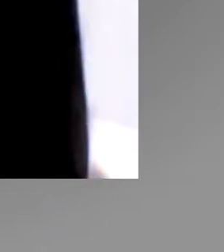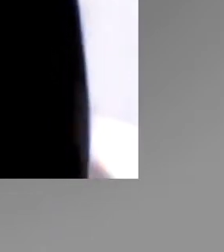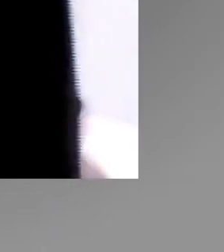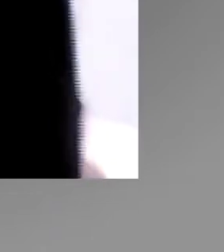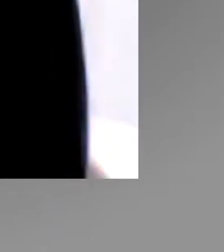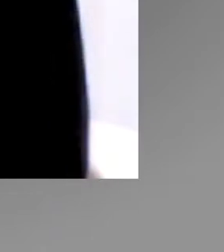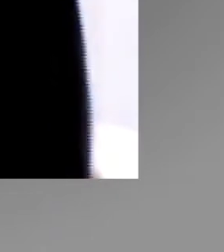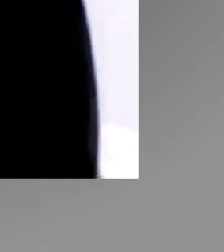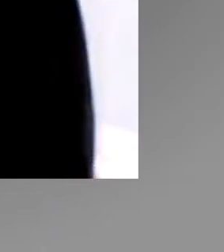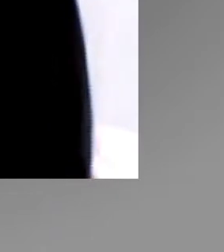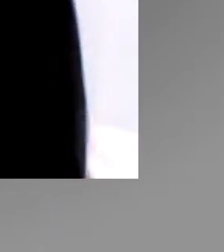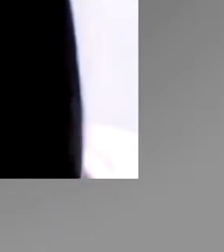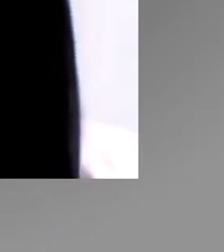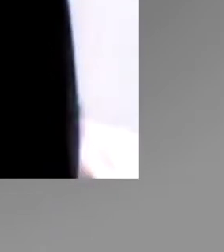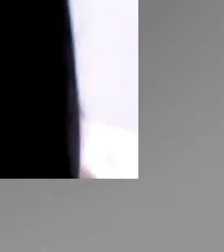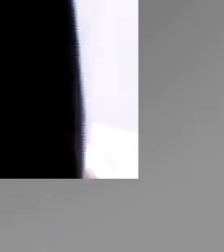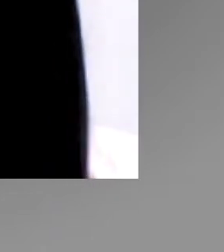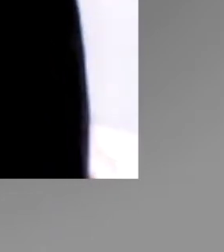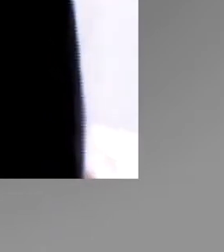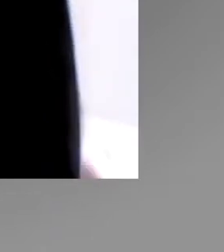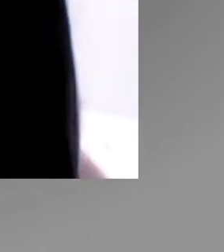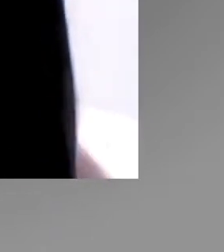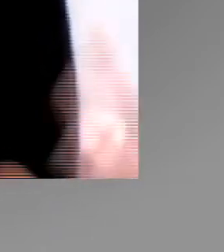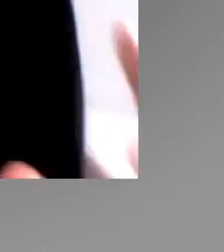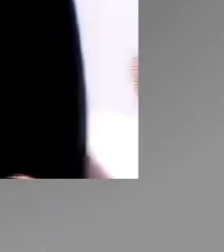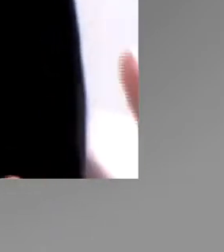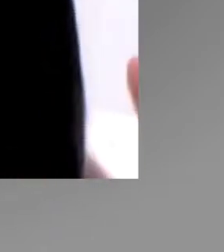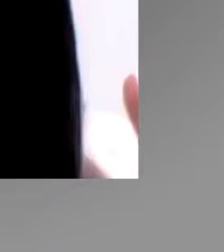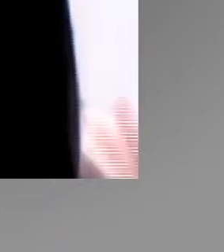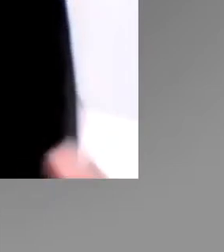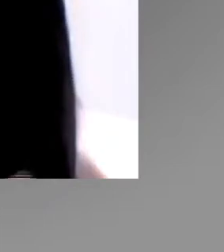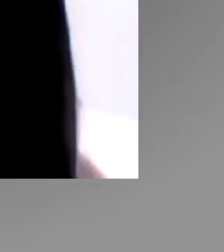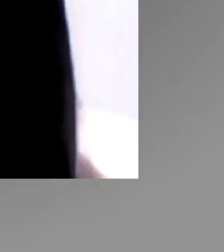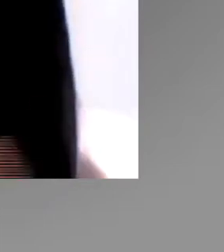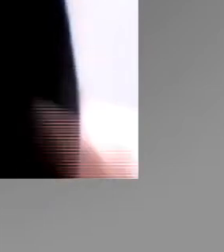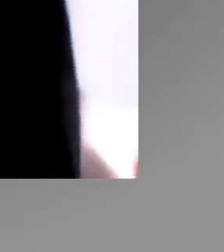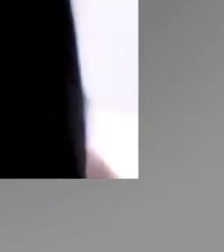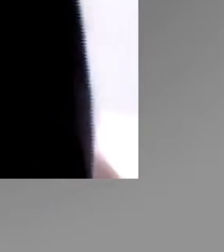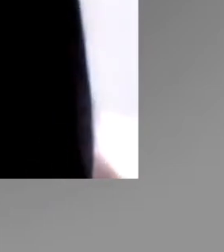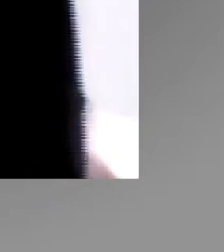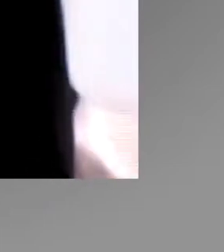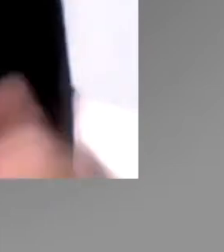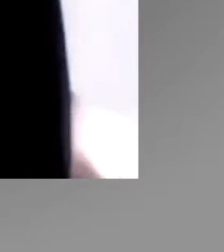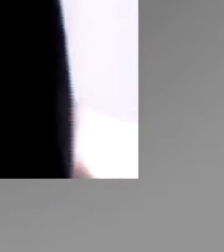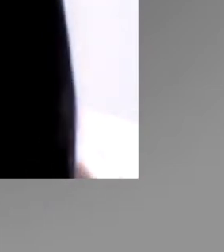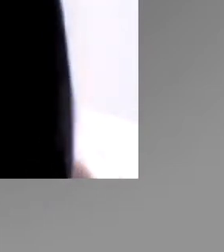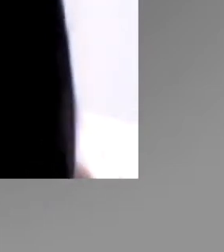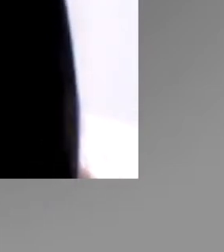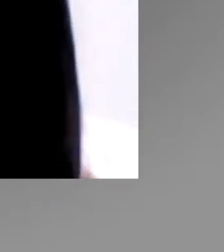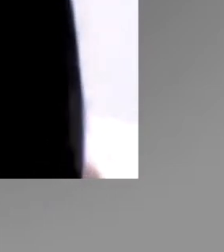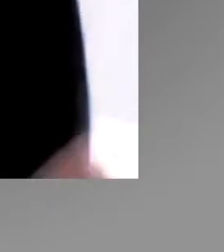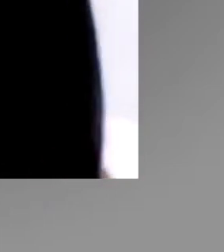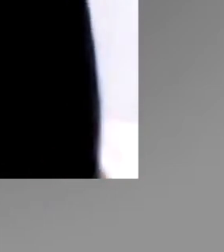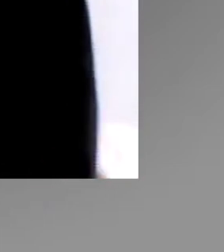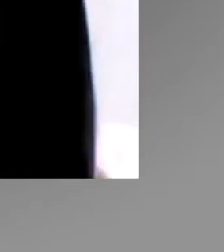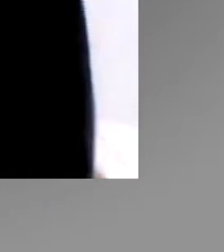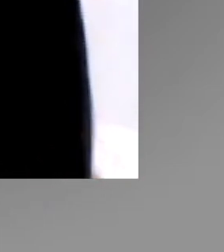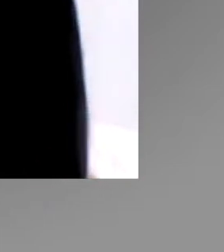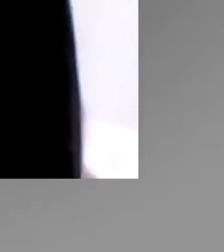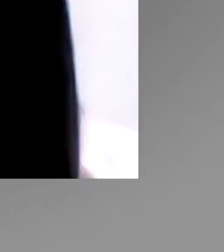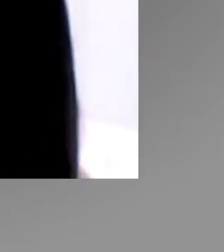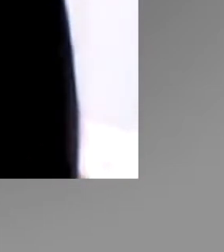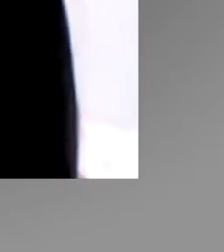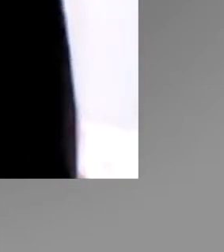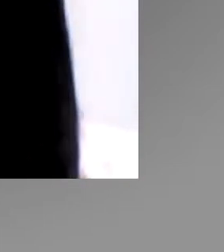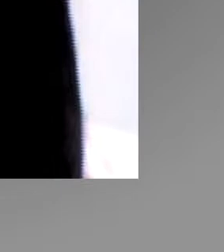amputación, yo perdí una pierna a los 18 años. Este evento en mi vida lo viví estando estudiando la universidad en el segundo